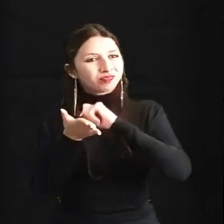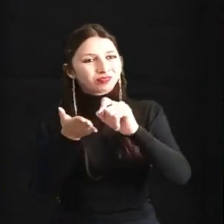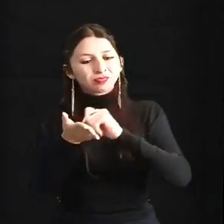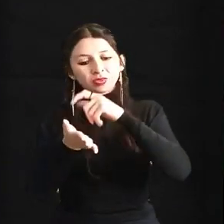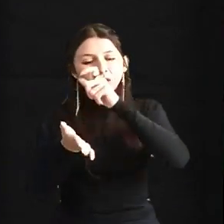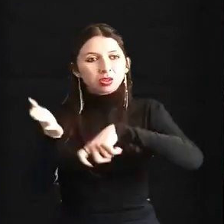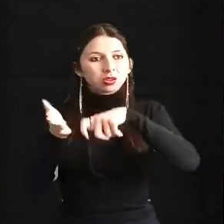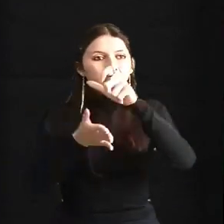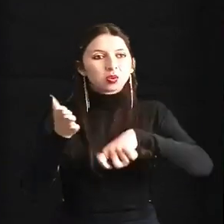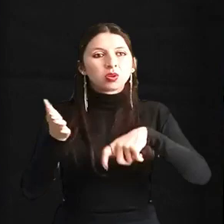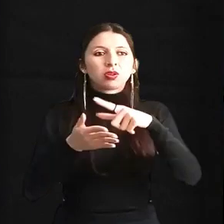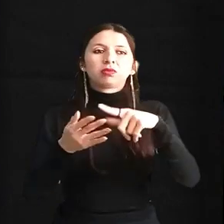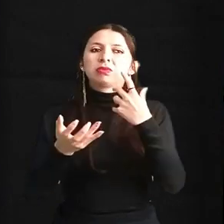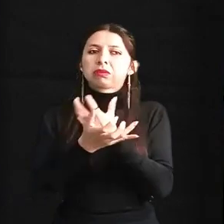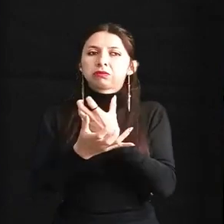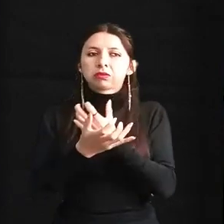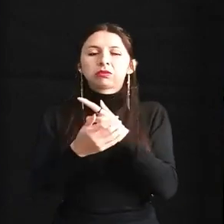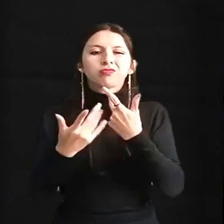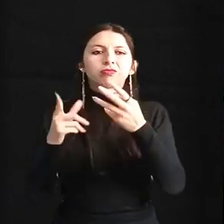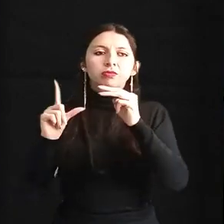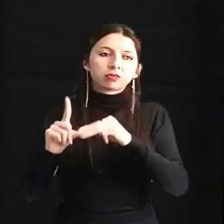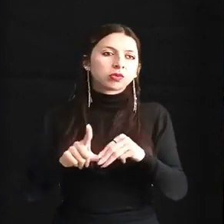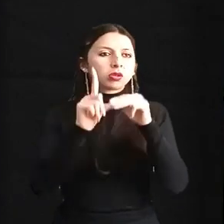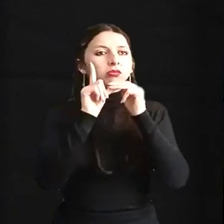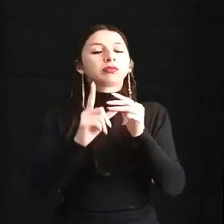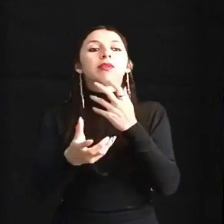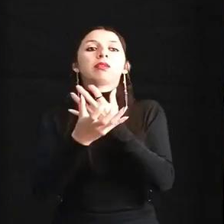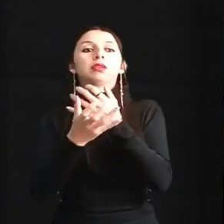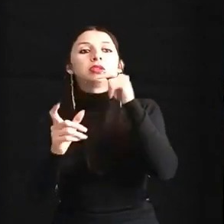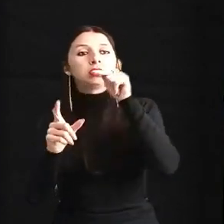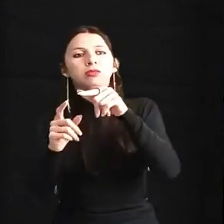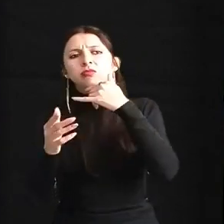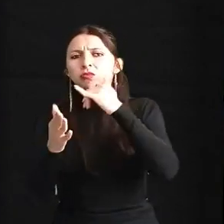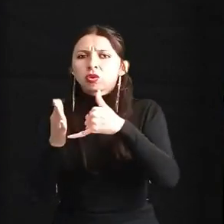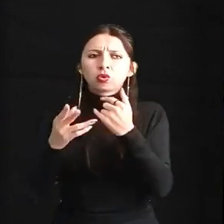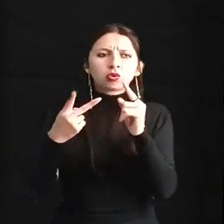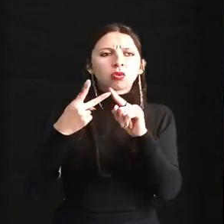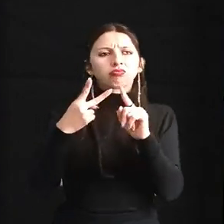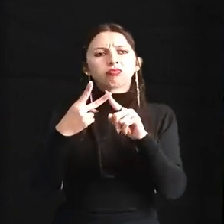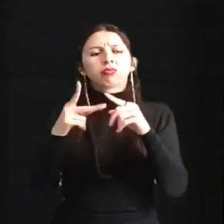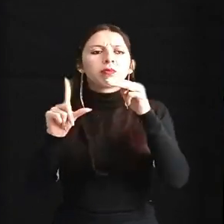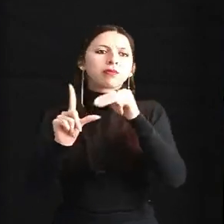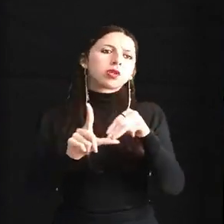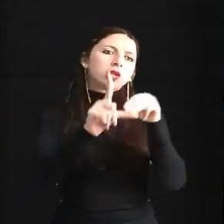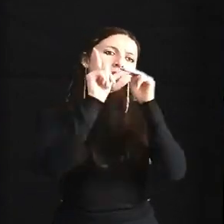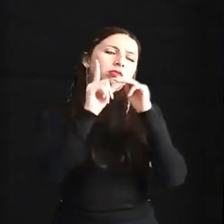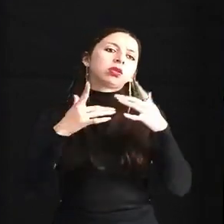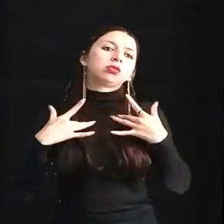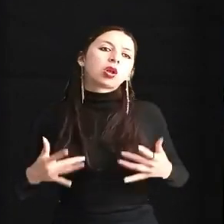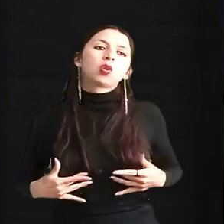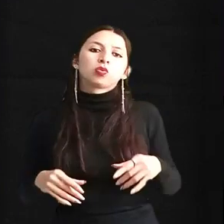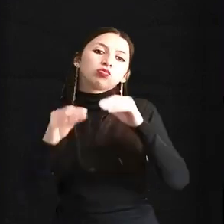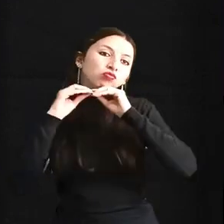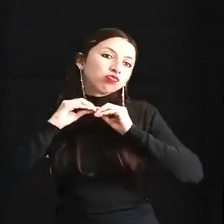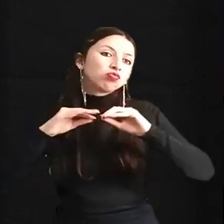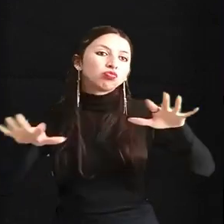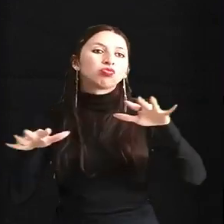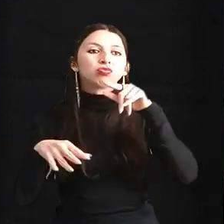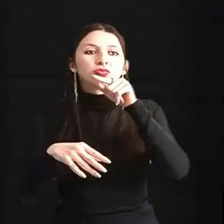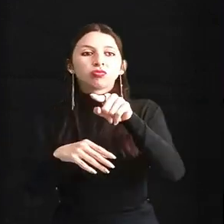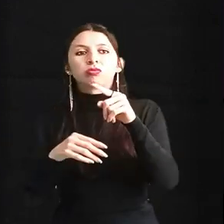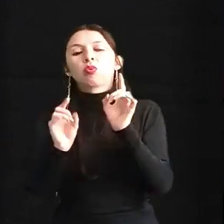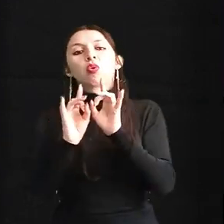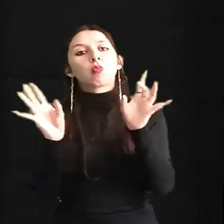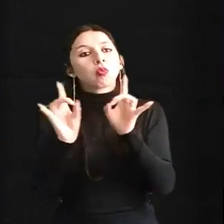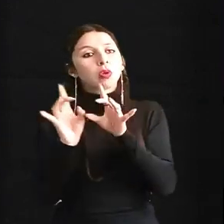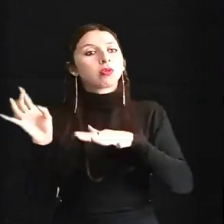de escritura de artículos científicos en Estos espacios de maestría tanto en la maestría en ciencias biológicas como en la maestría en